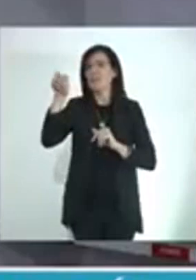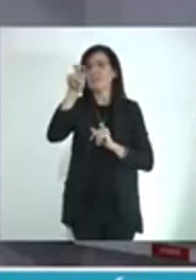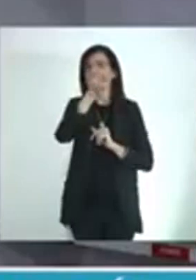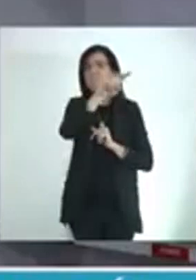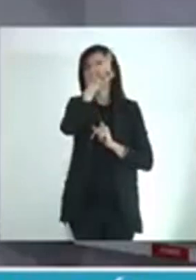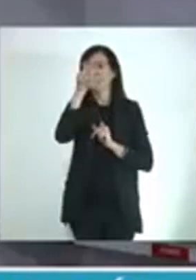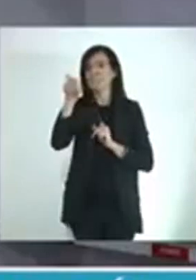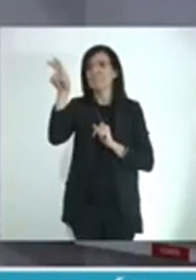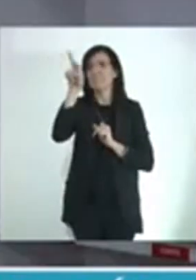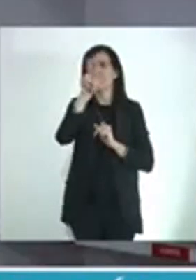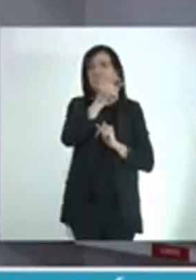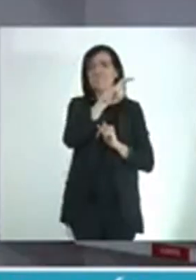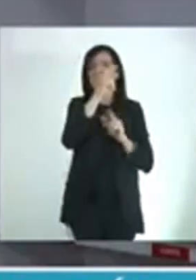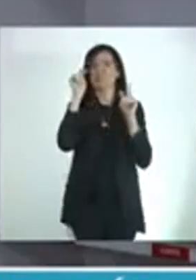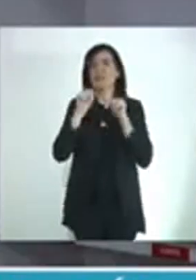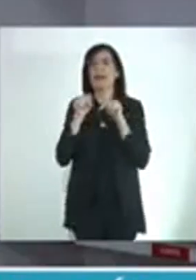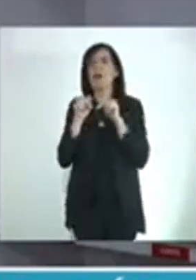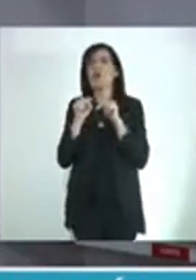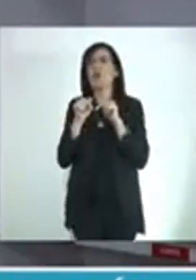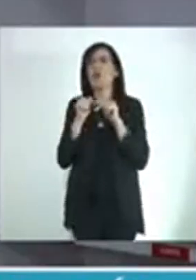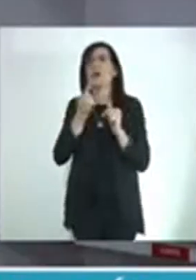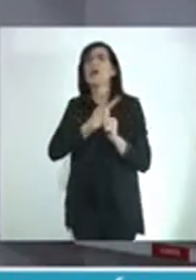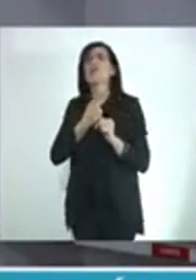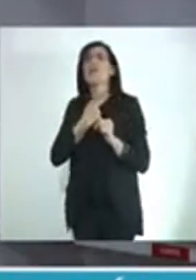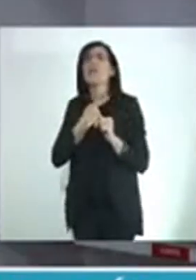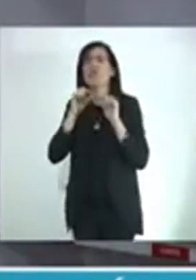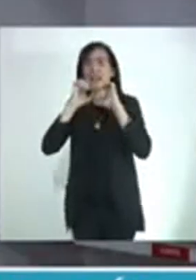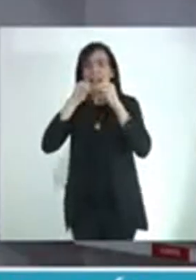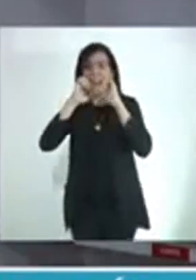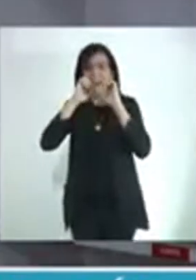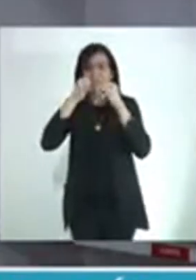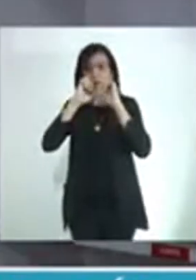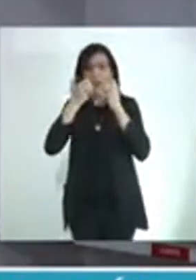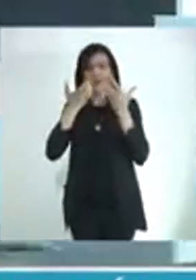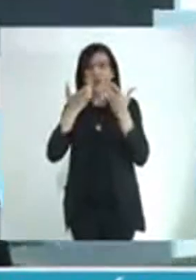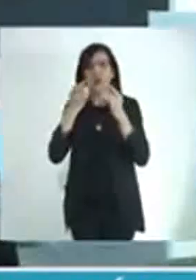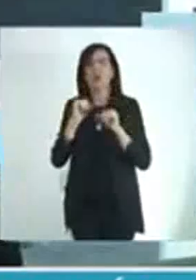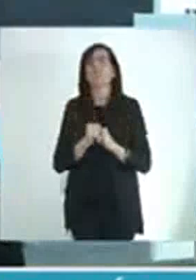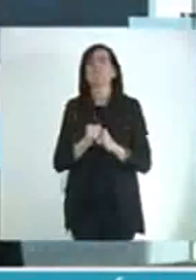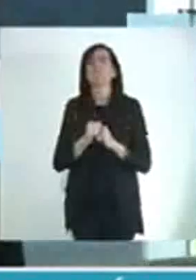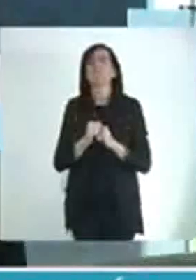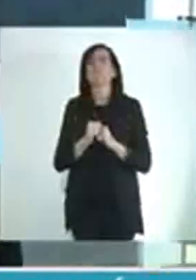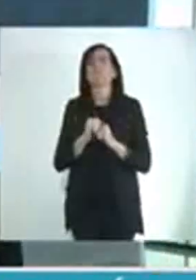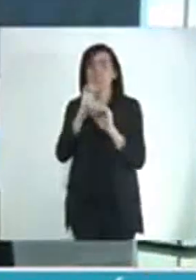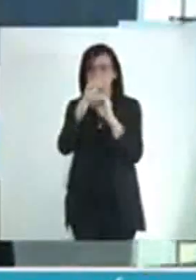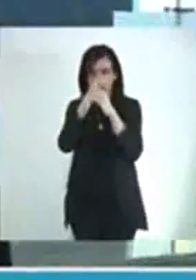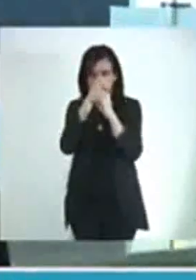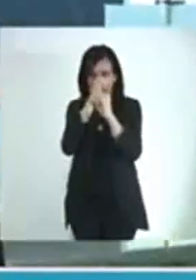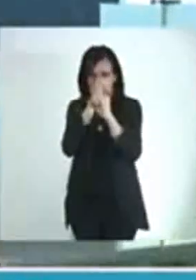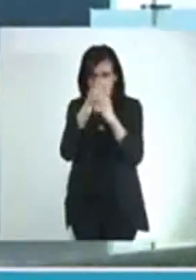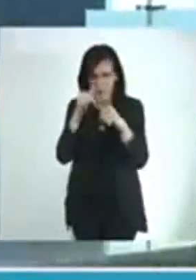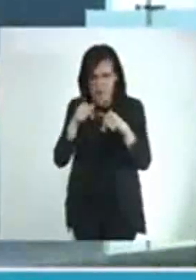del CIDEP. Vamos a ir con Kay. ¿Estás en el laboratorio, Kay? Vamos con vos. A ver, ¿dónde te encuentras?